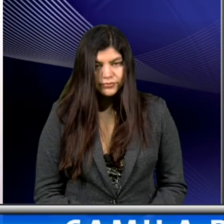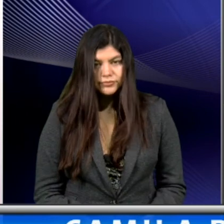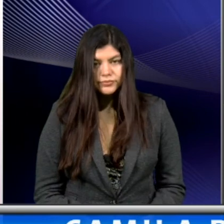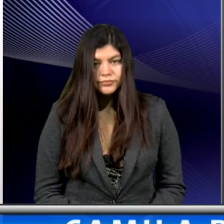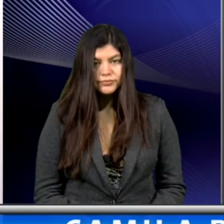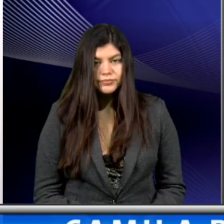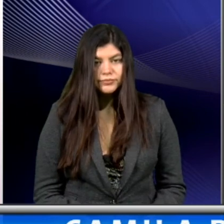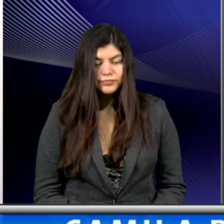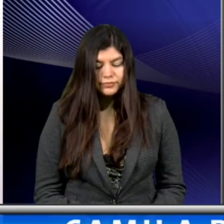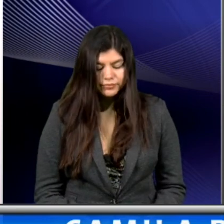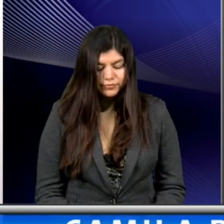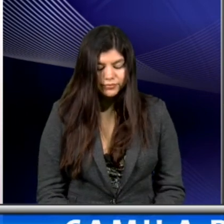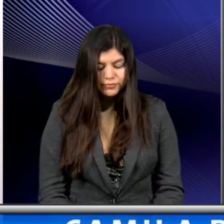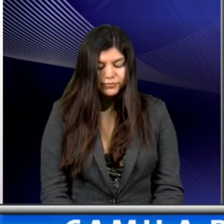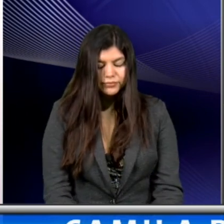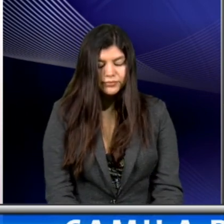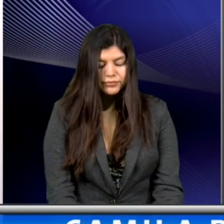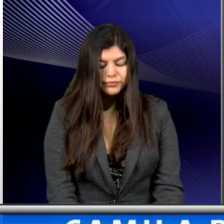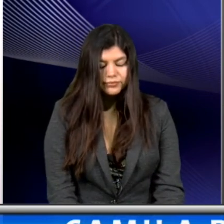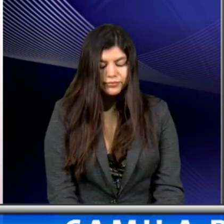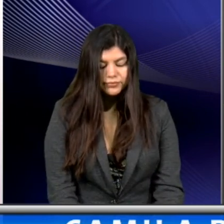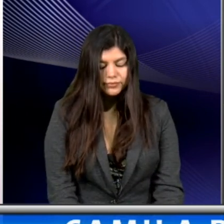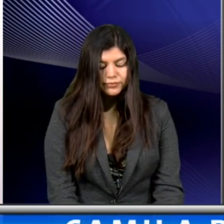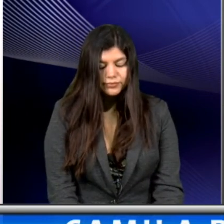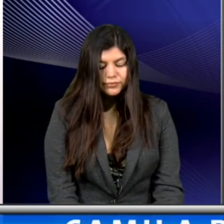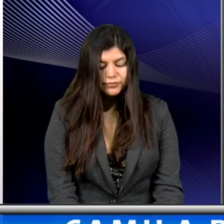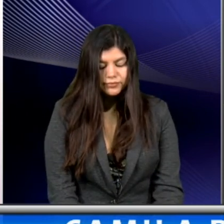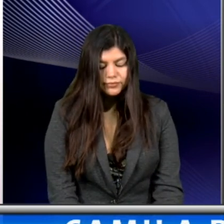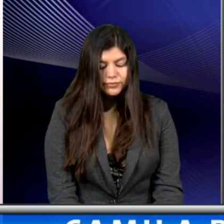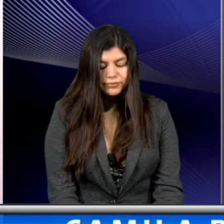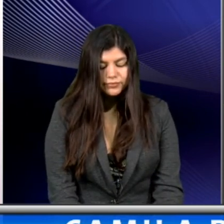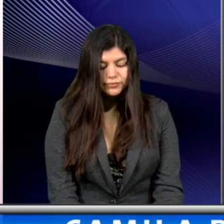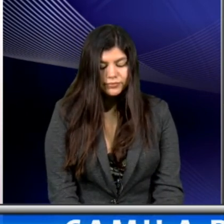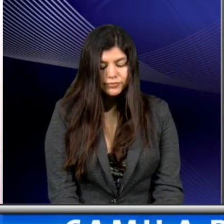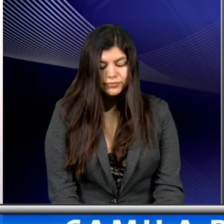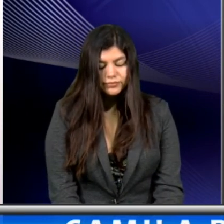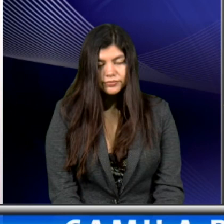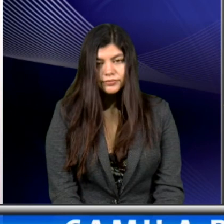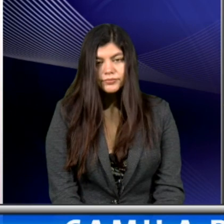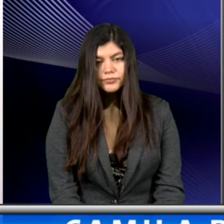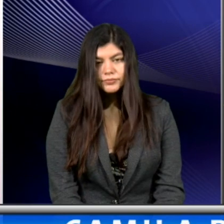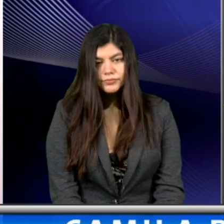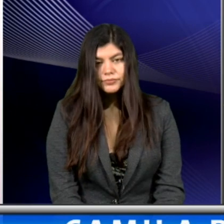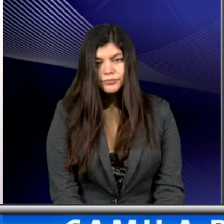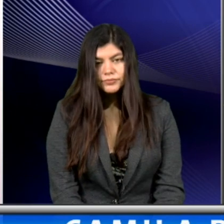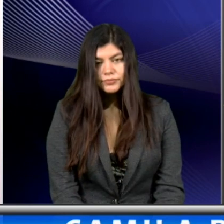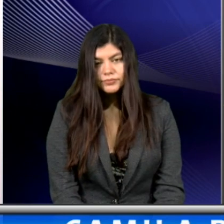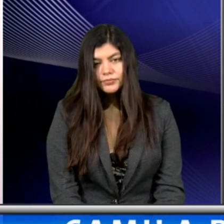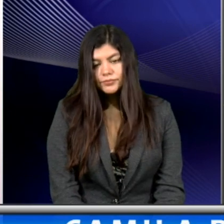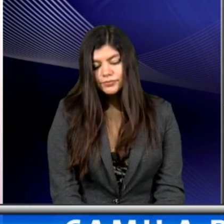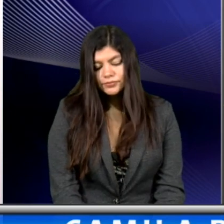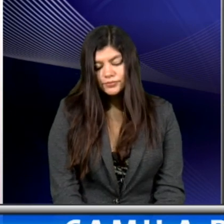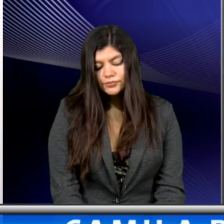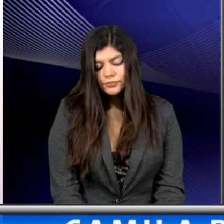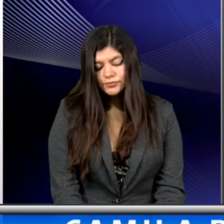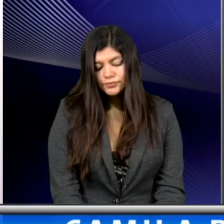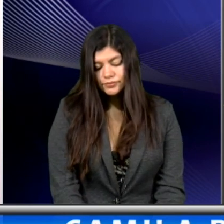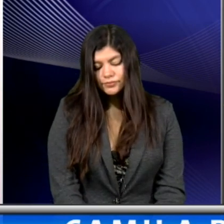el abanico, no solamente en qué hacer, sino que a quién está dirigido. Y